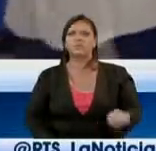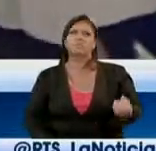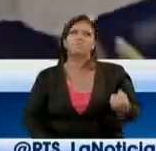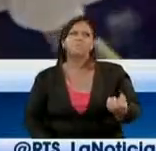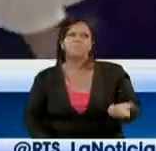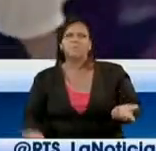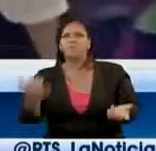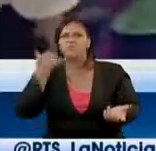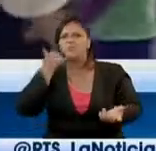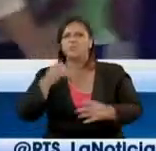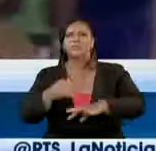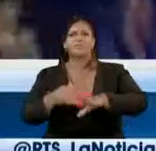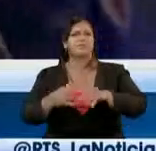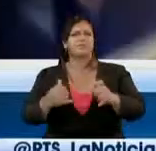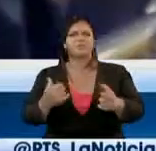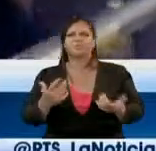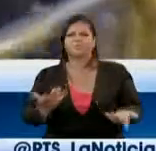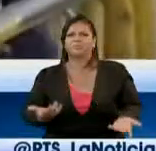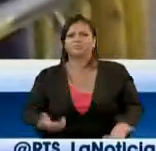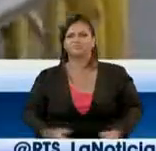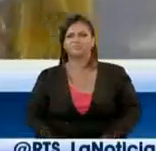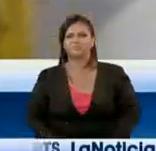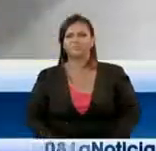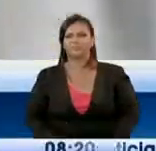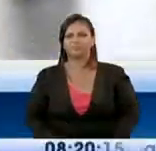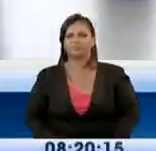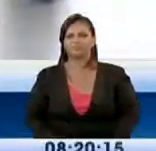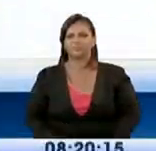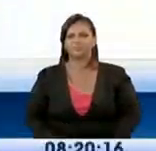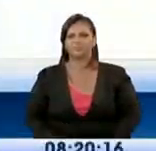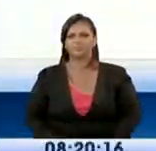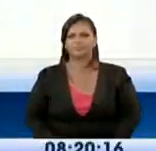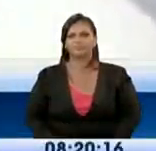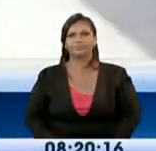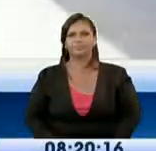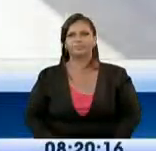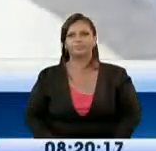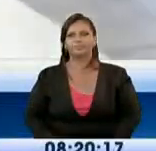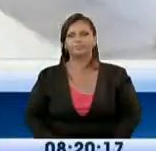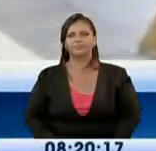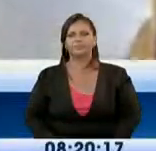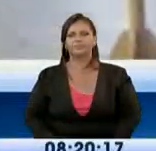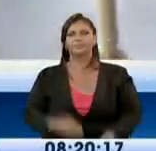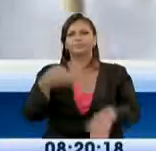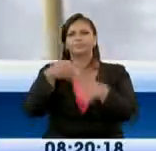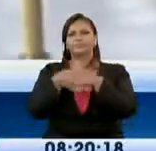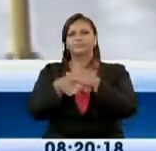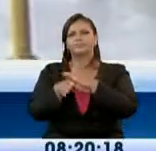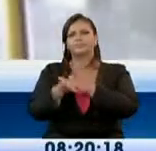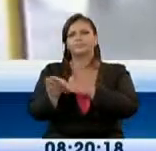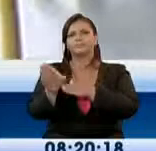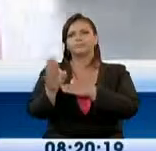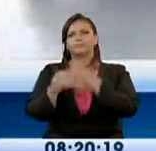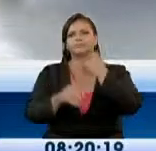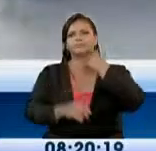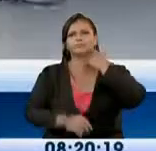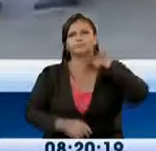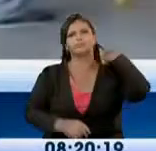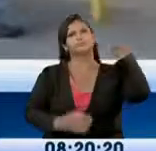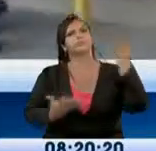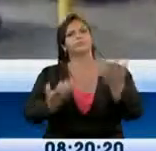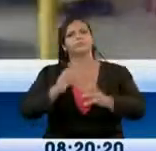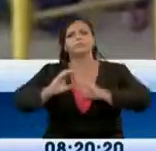celulares y todo. Bueno, vamos a ver. Están subiendo ya los pasajeros. Yo también voy a ingresar. Me interesa mucho conversar, me interesa